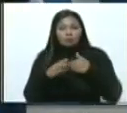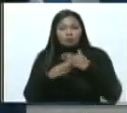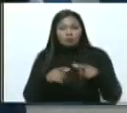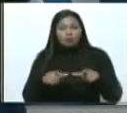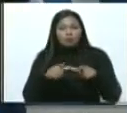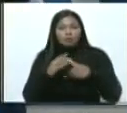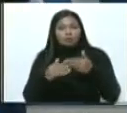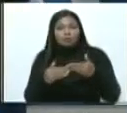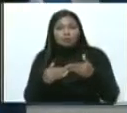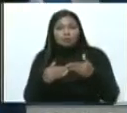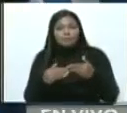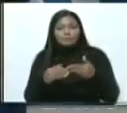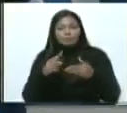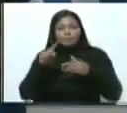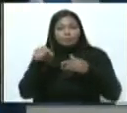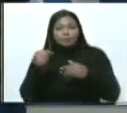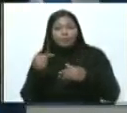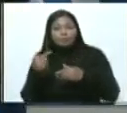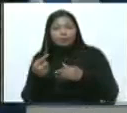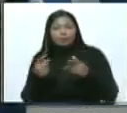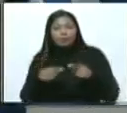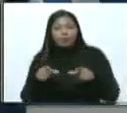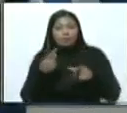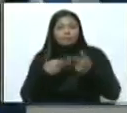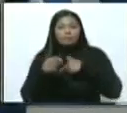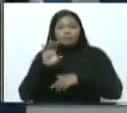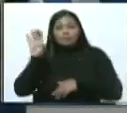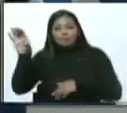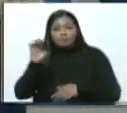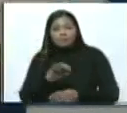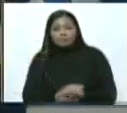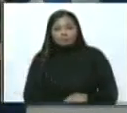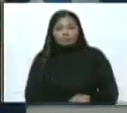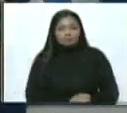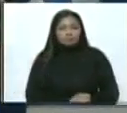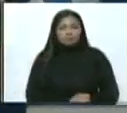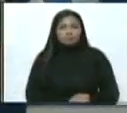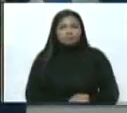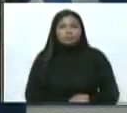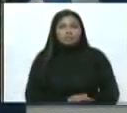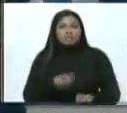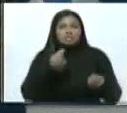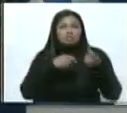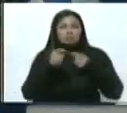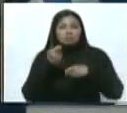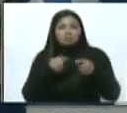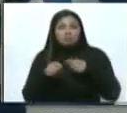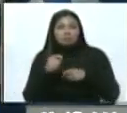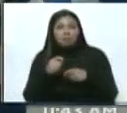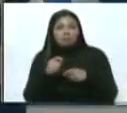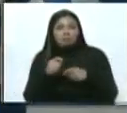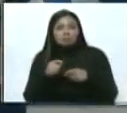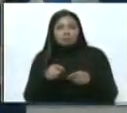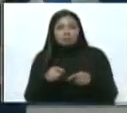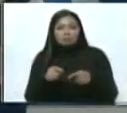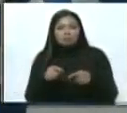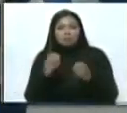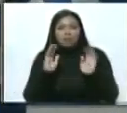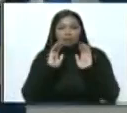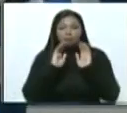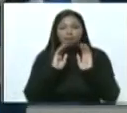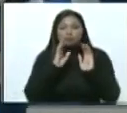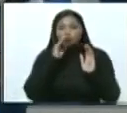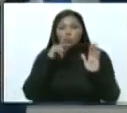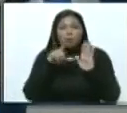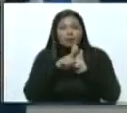costera para su posterior traslado al exterior y su venta en el mercado negro. Es igualito